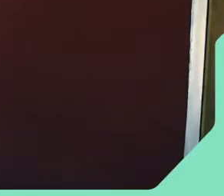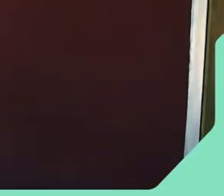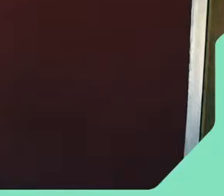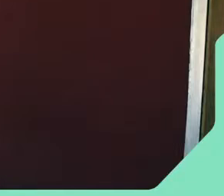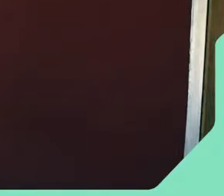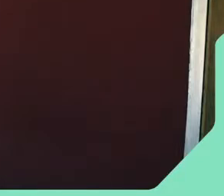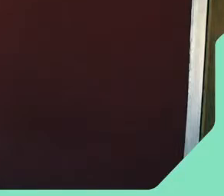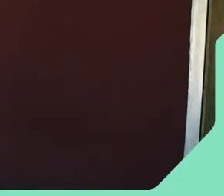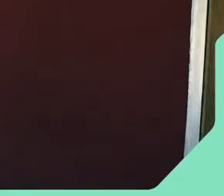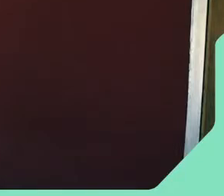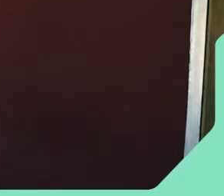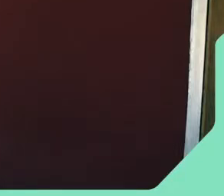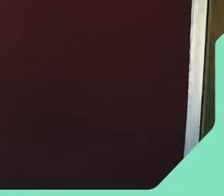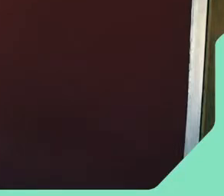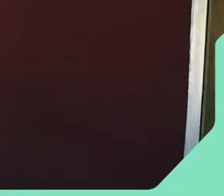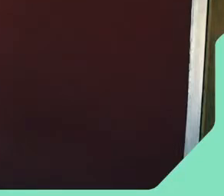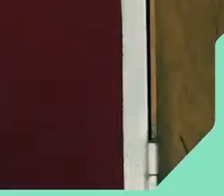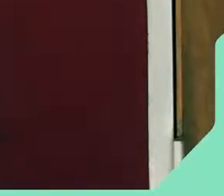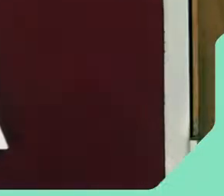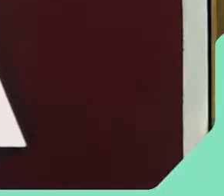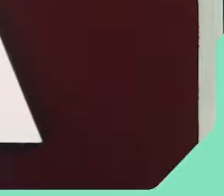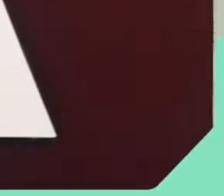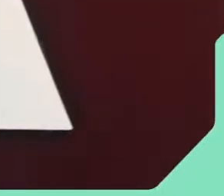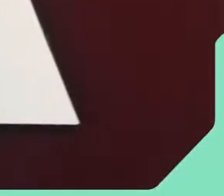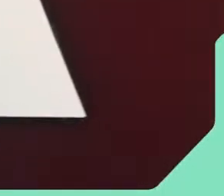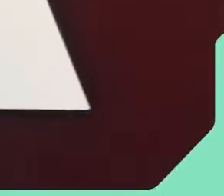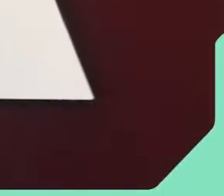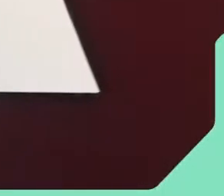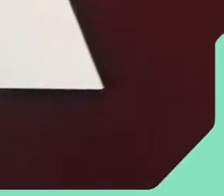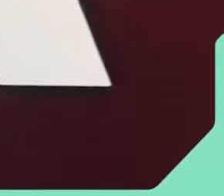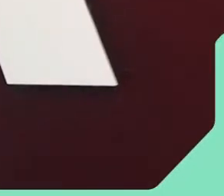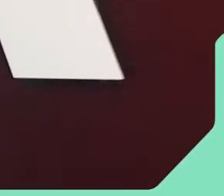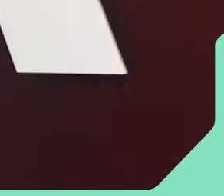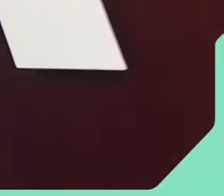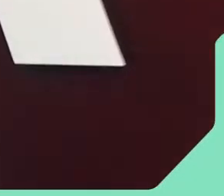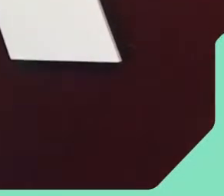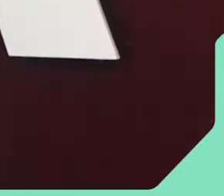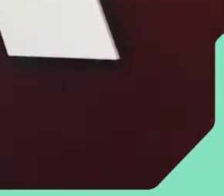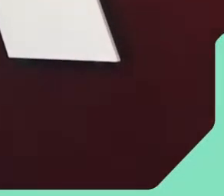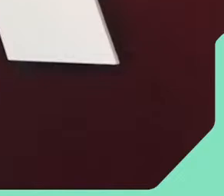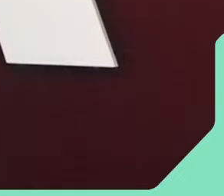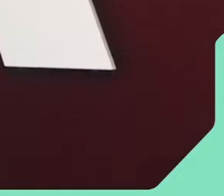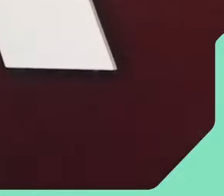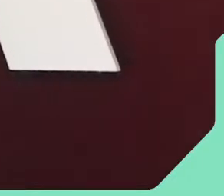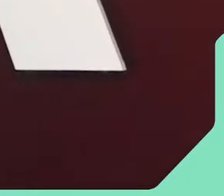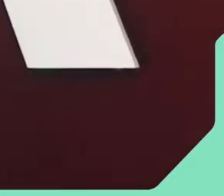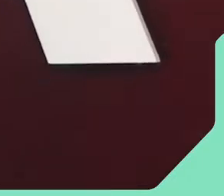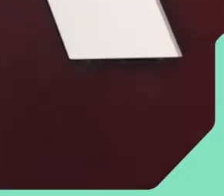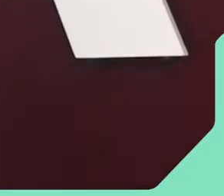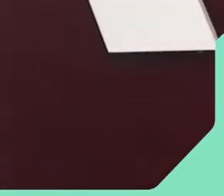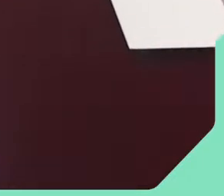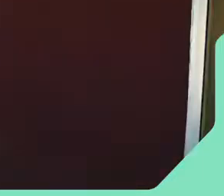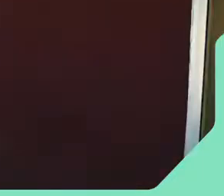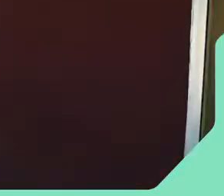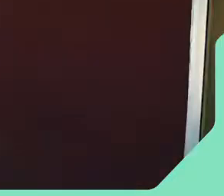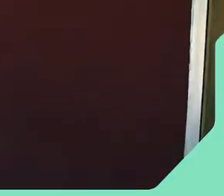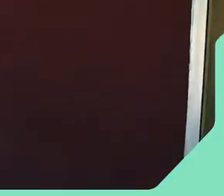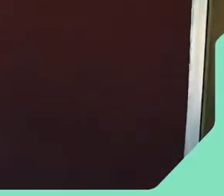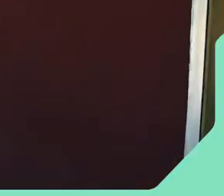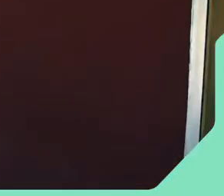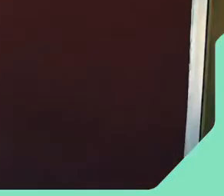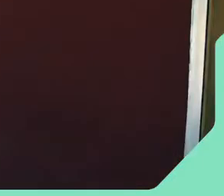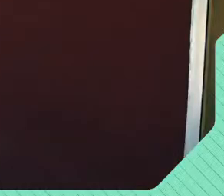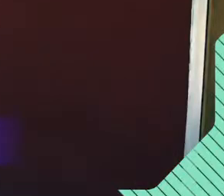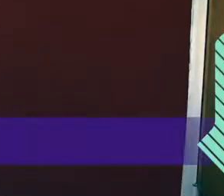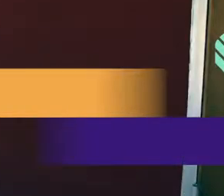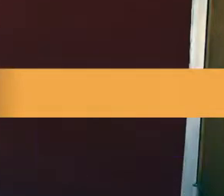Naturales y Agrimensuras. Esta es una casa de estudios que los va a recibir. Nos estamos preparando para el